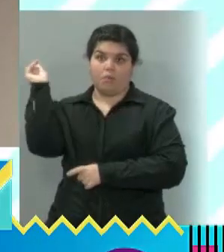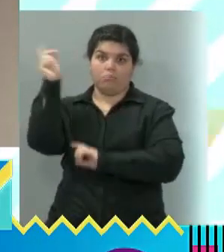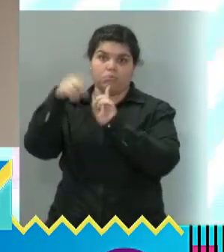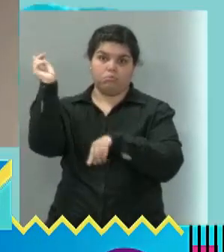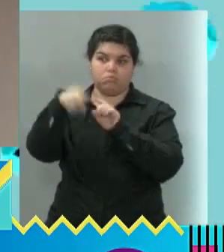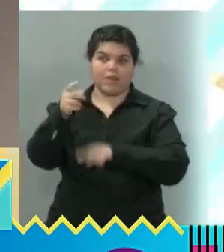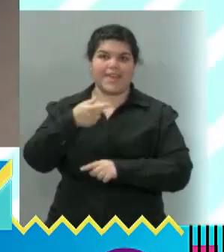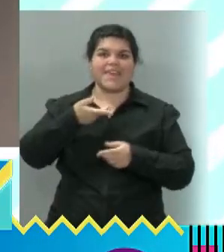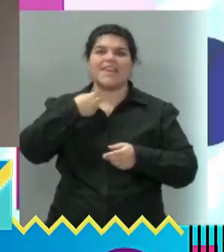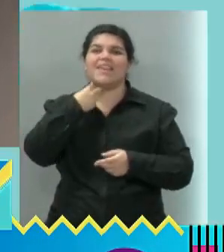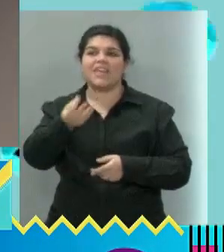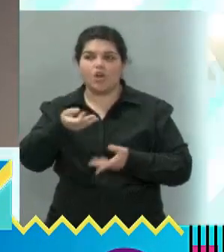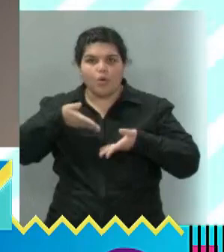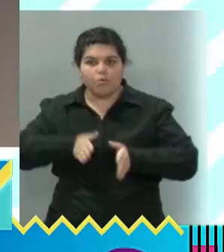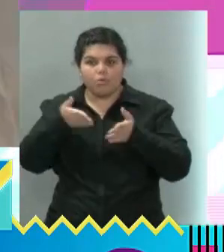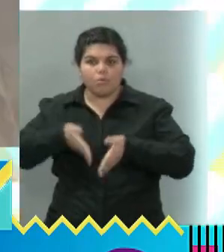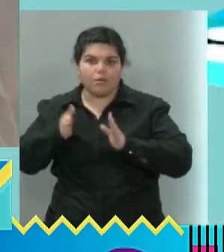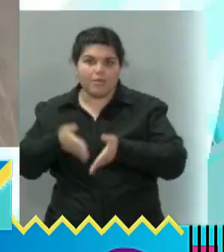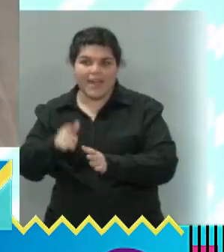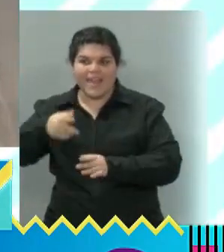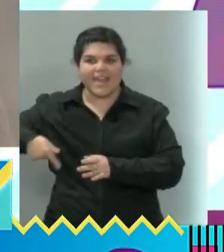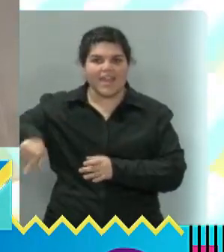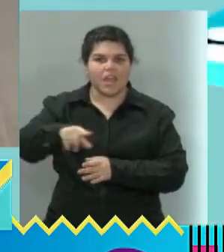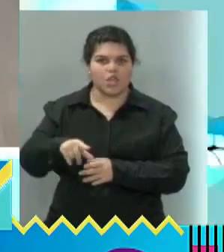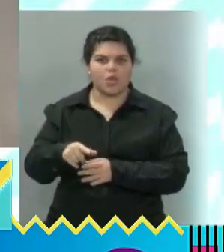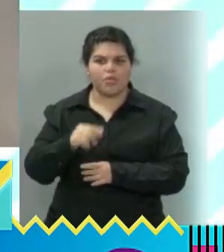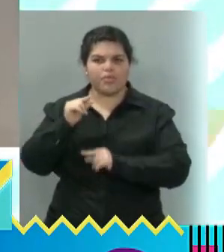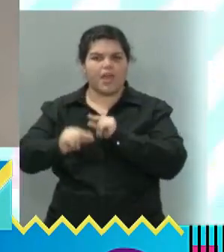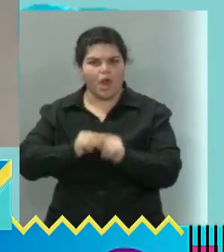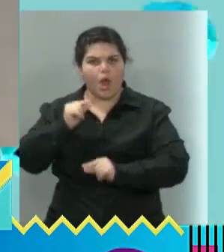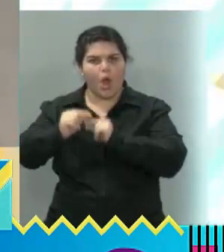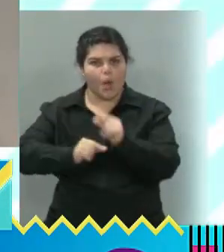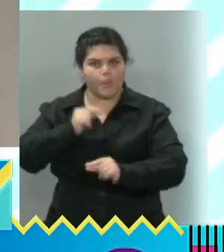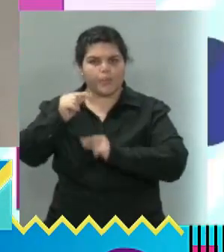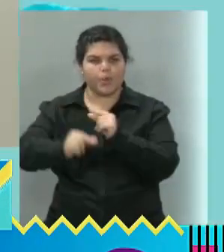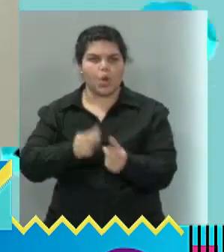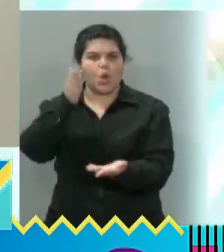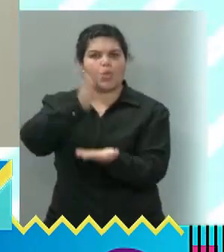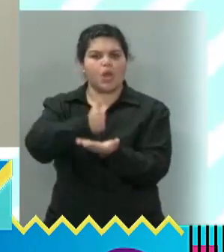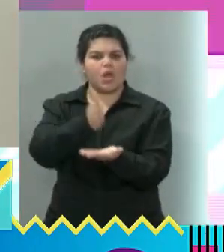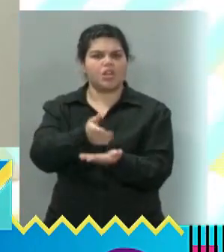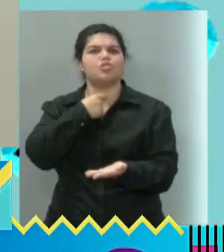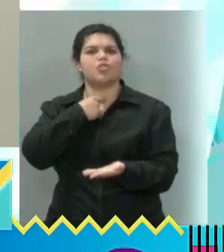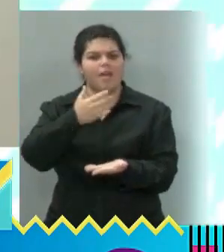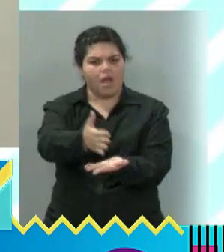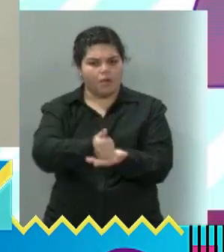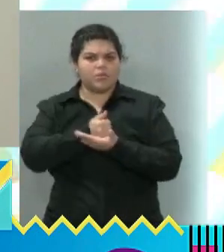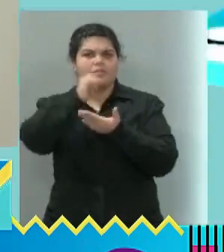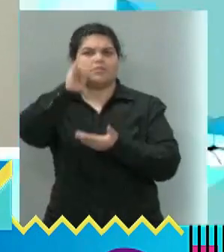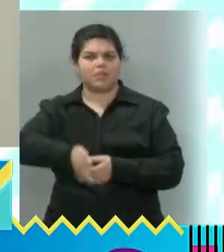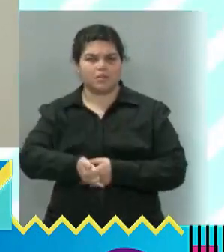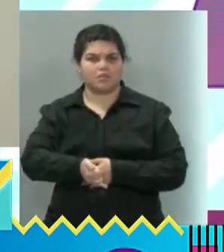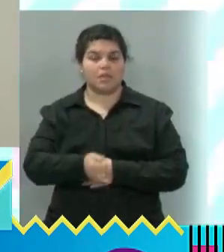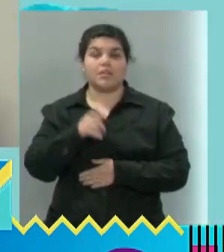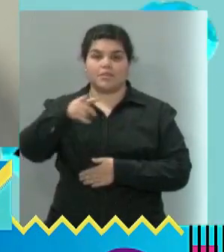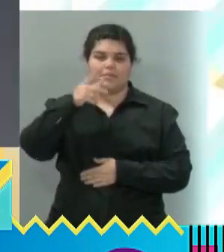tomando el liderazgo, por lo menos están reclamando, como siempre decimos, un derecho de participar. San Martín ha visto una realidad